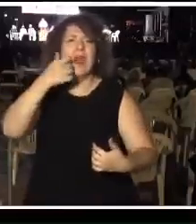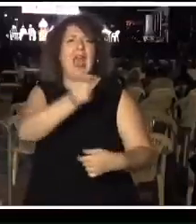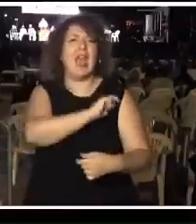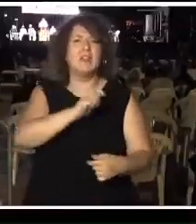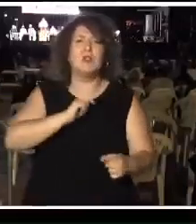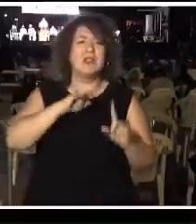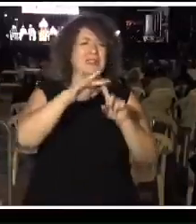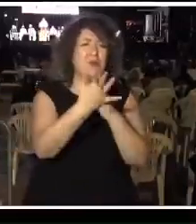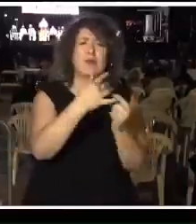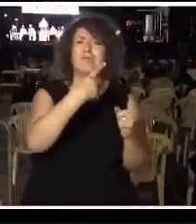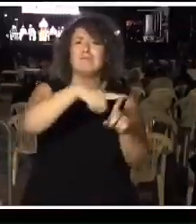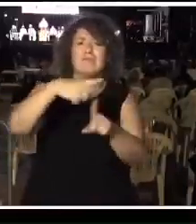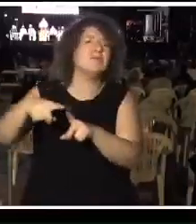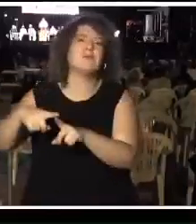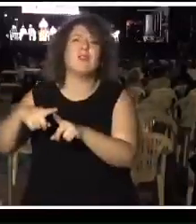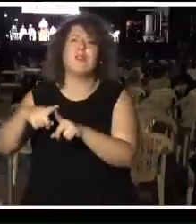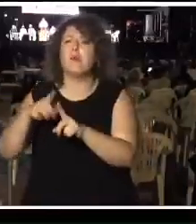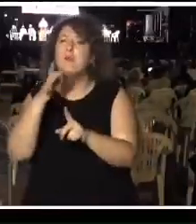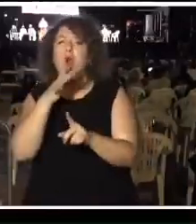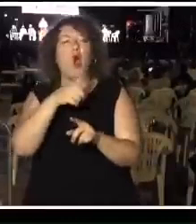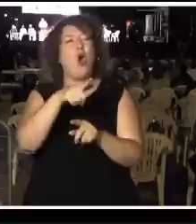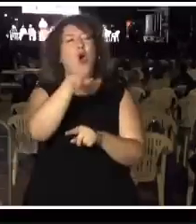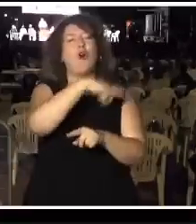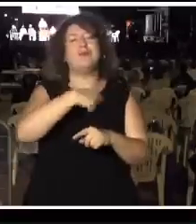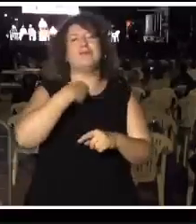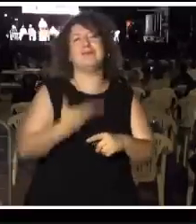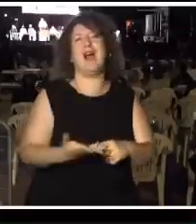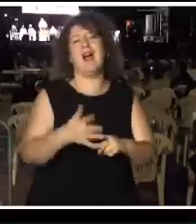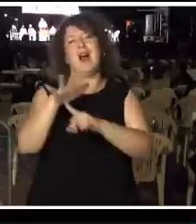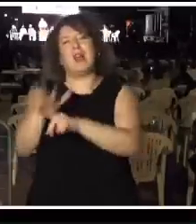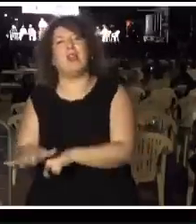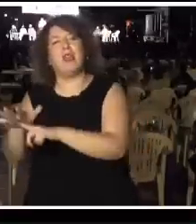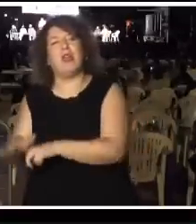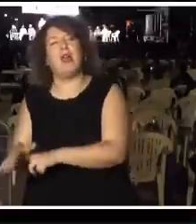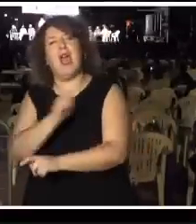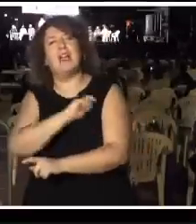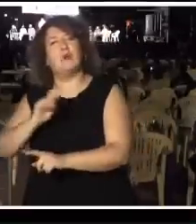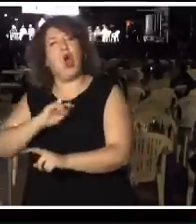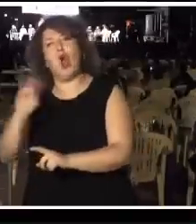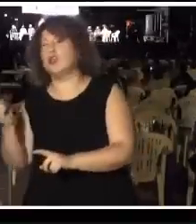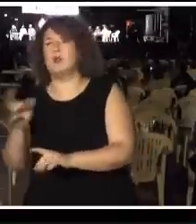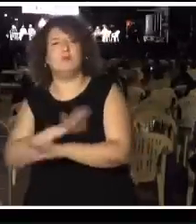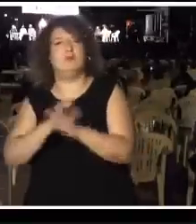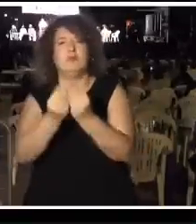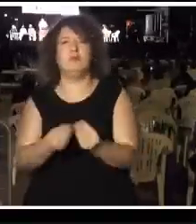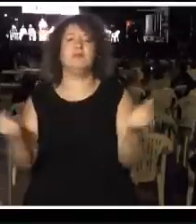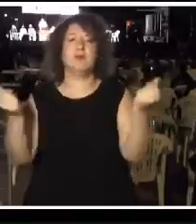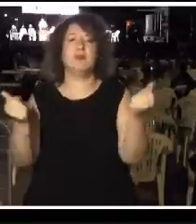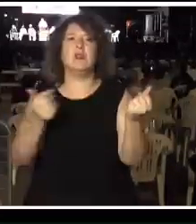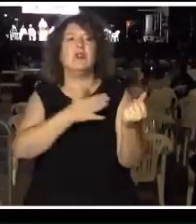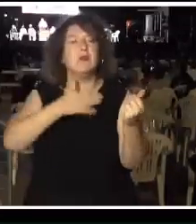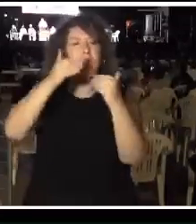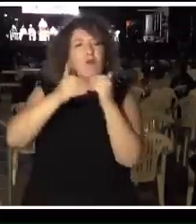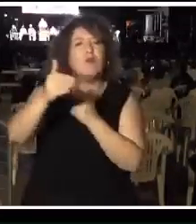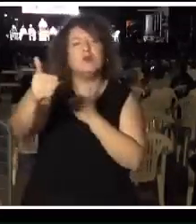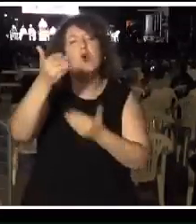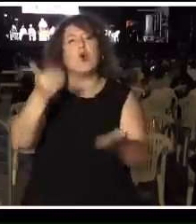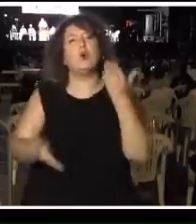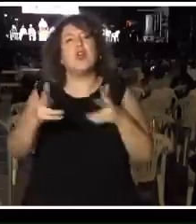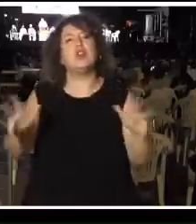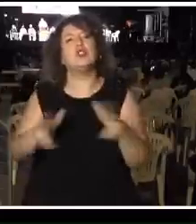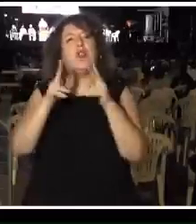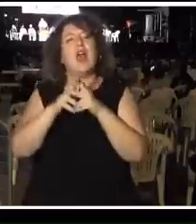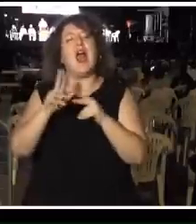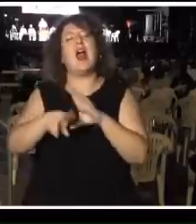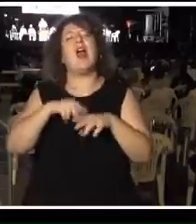explotación de unos seres humanos por otros, mientras continuamos caminando hacia un horizonte de justicia social, democracia